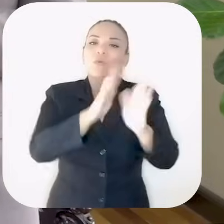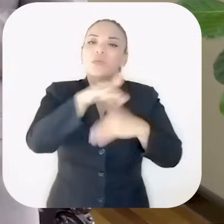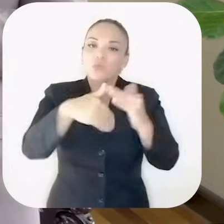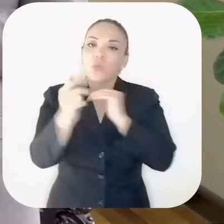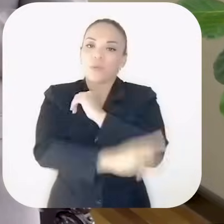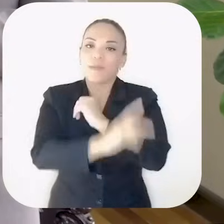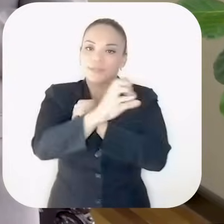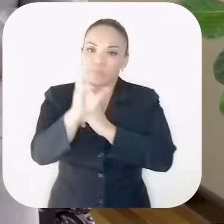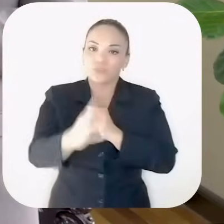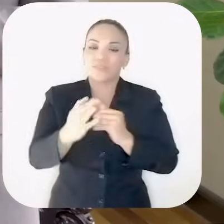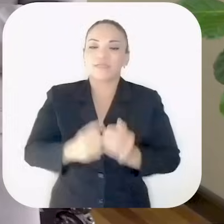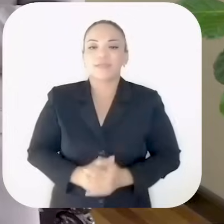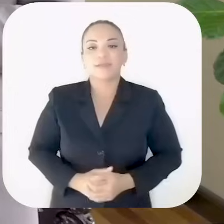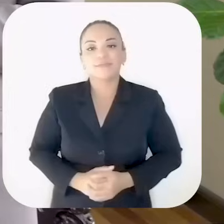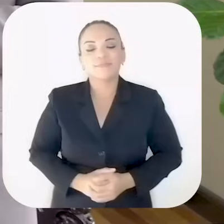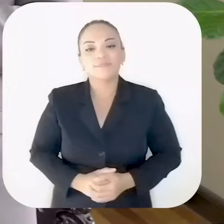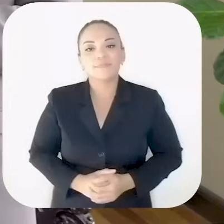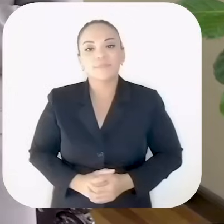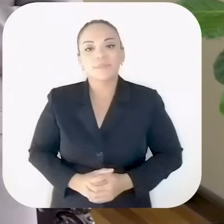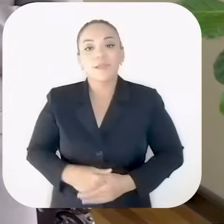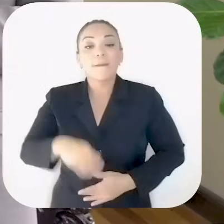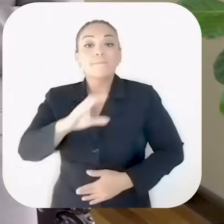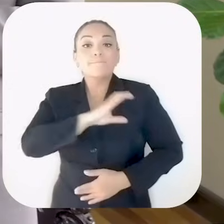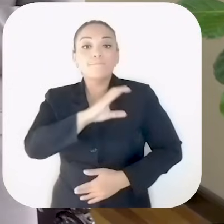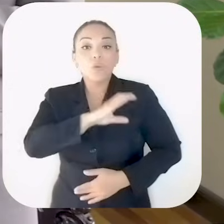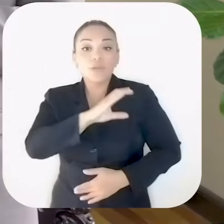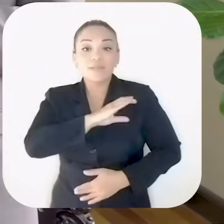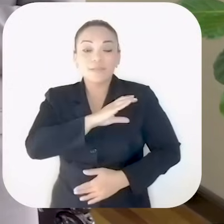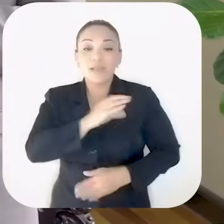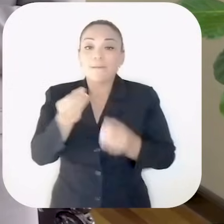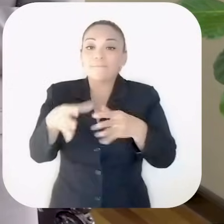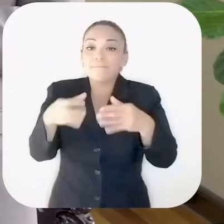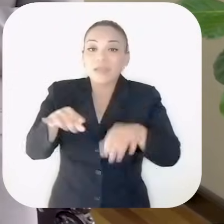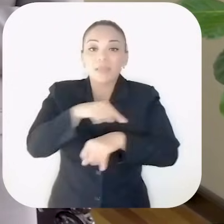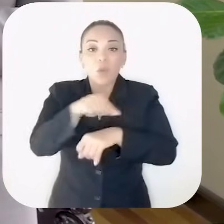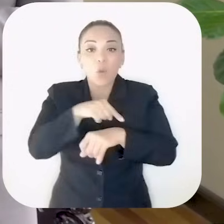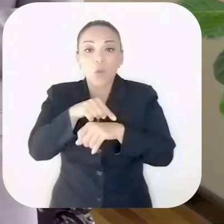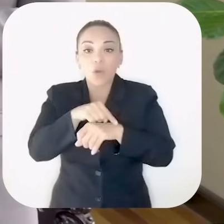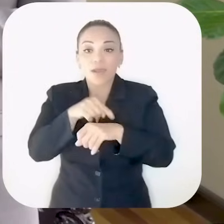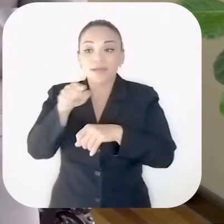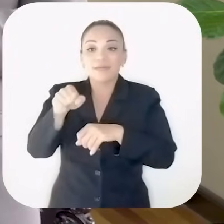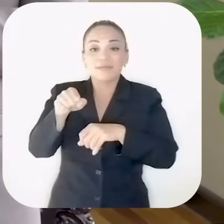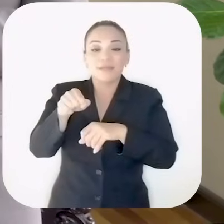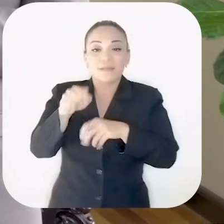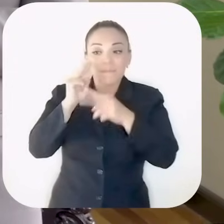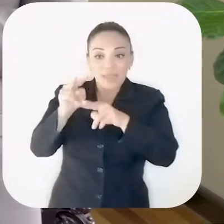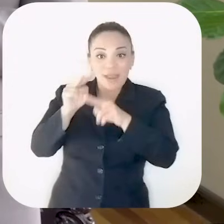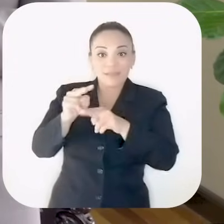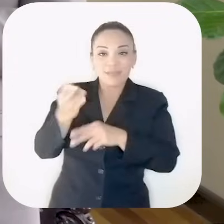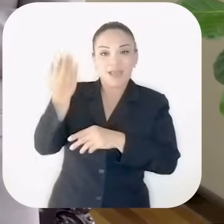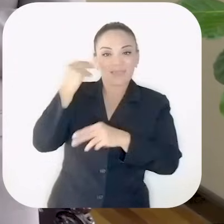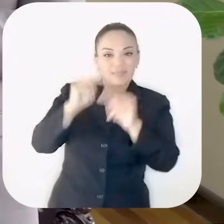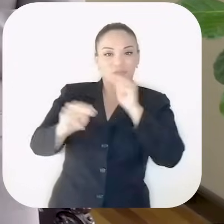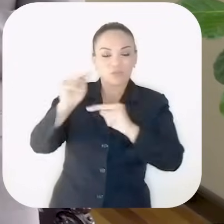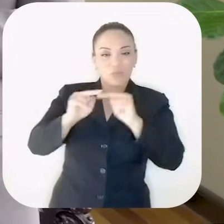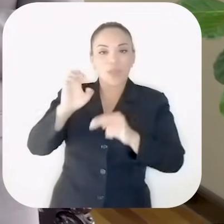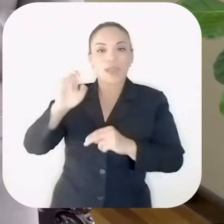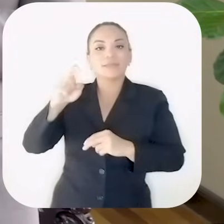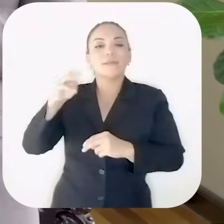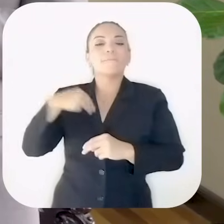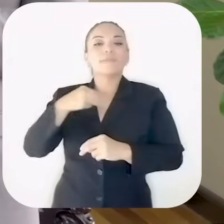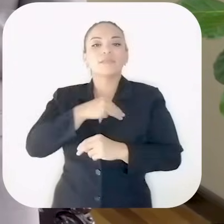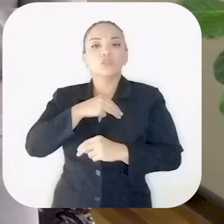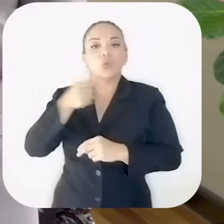Costa Rica. La policía perdió horas de vigilancia con la negociación que hizo en el pasado el exministro Gustavo